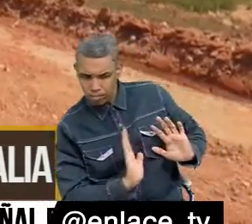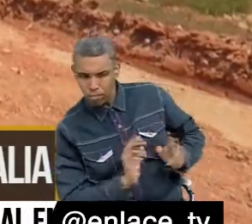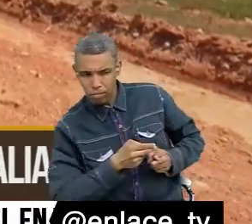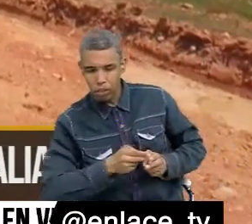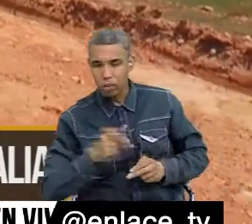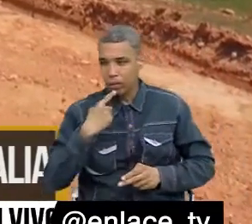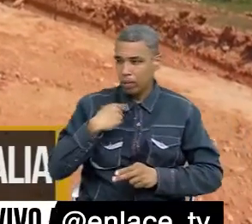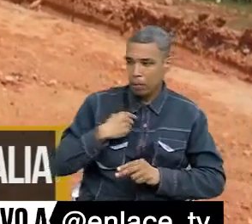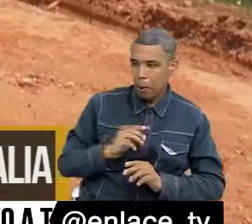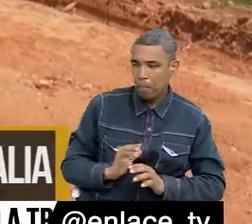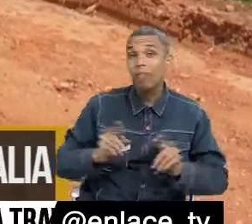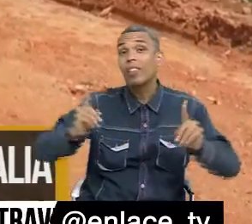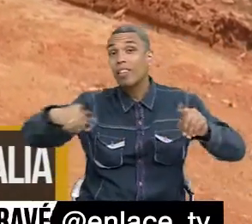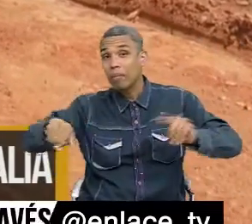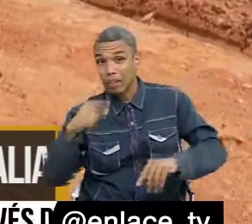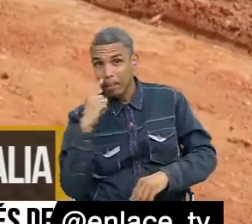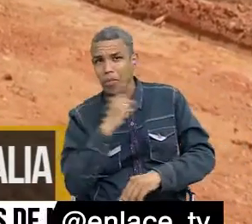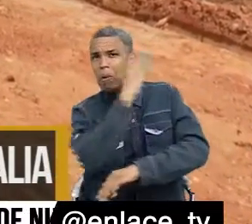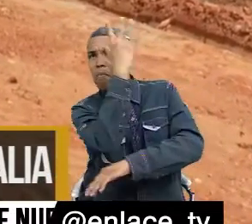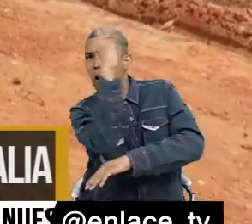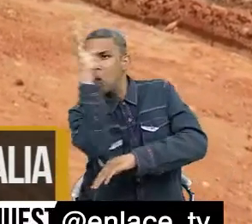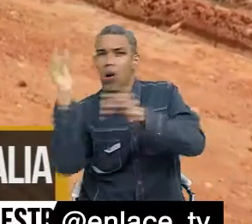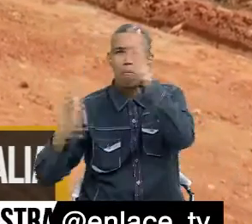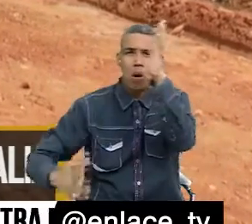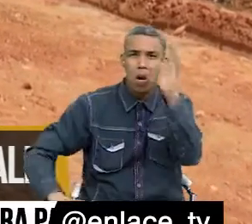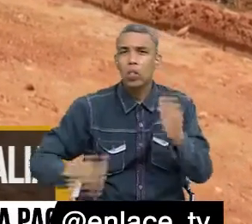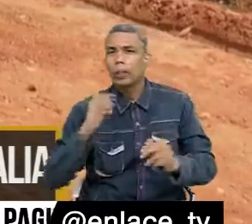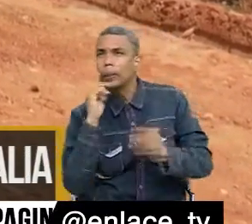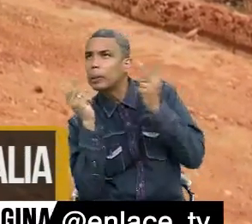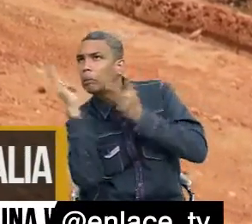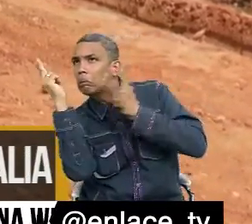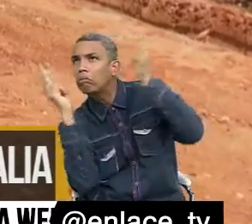dijeron que sí, pues ya todo eso está en estudio.